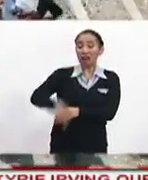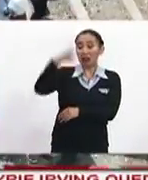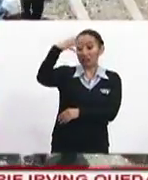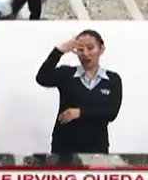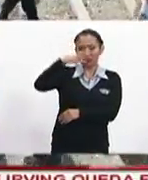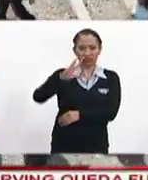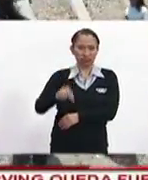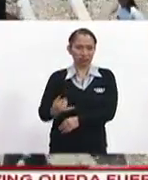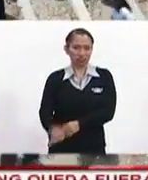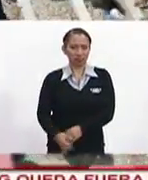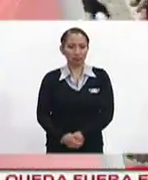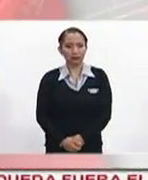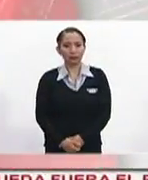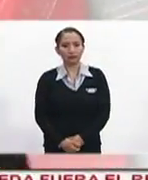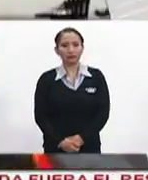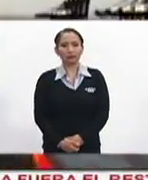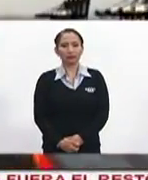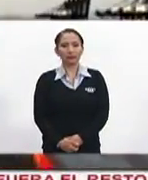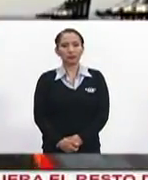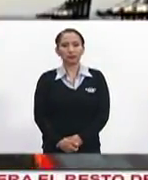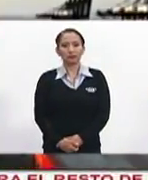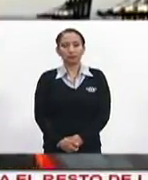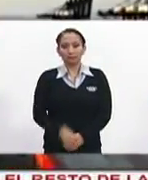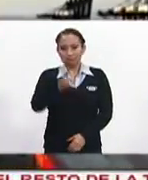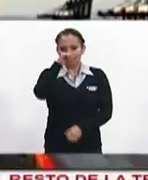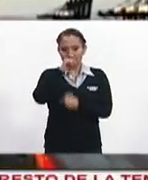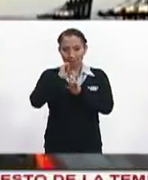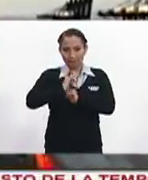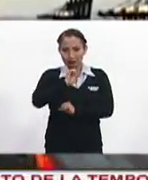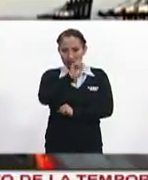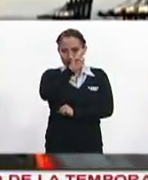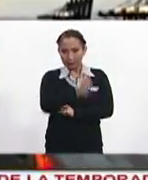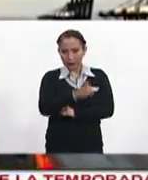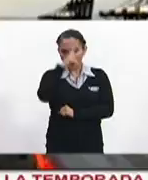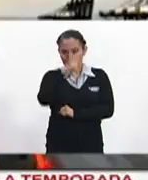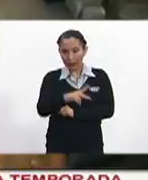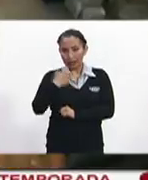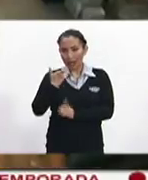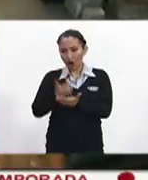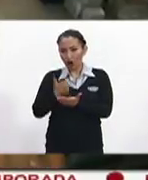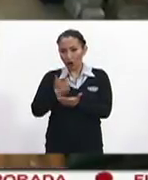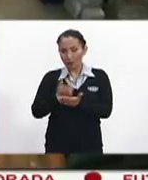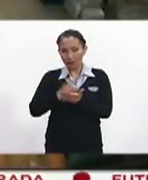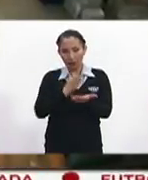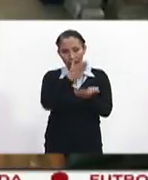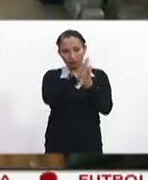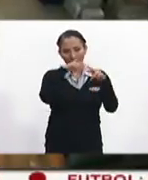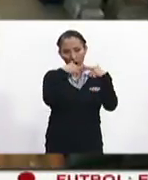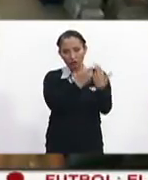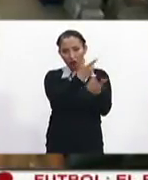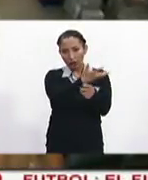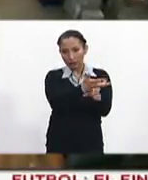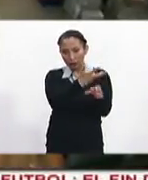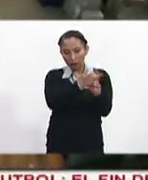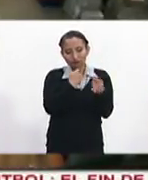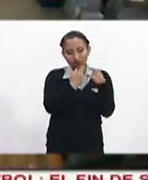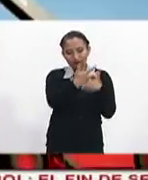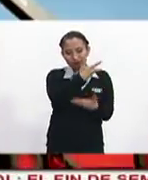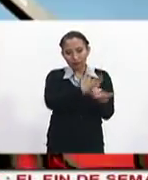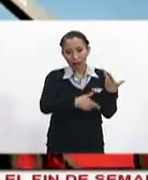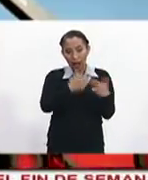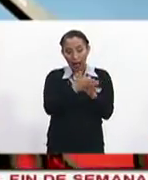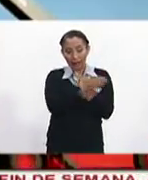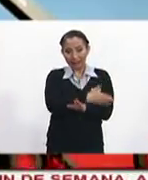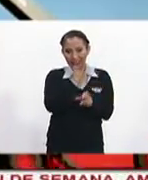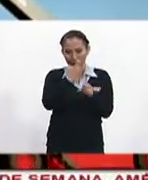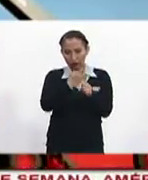señalamientos de Donald Trump. Los secretarios de Relaciones Exteriores y de Economía sostuvieron reuniones en Estados Unidos